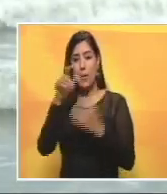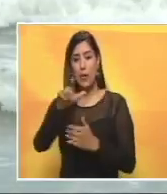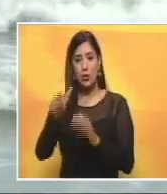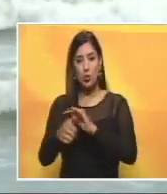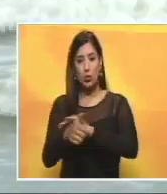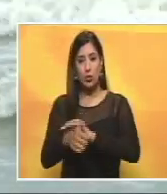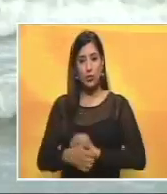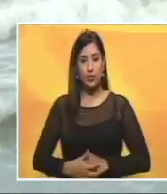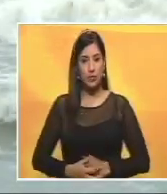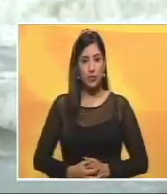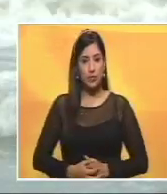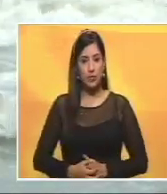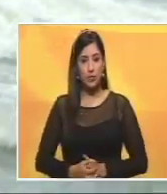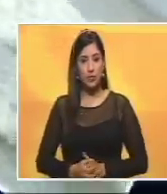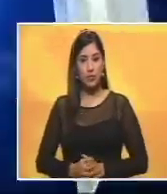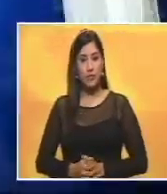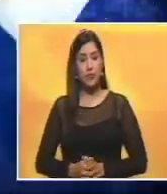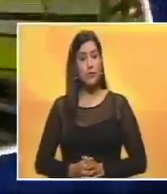Galápagos.